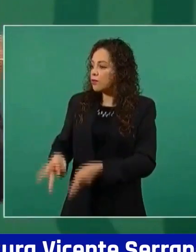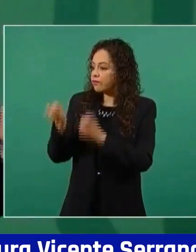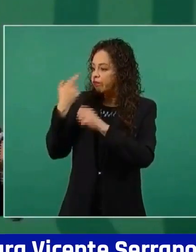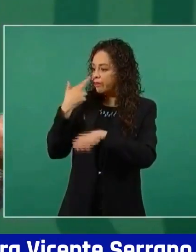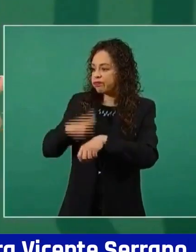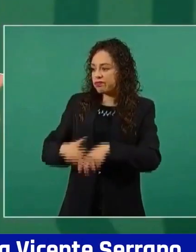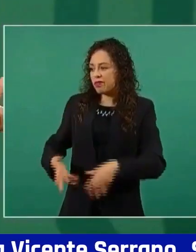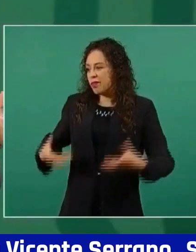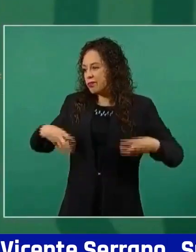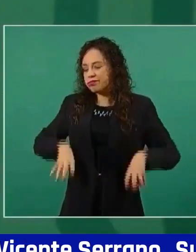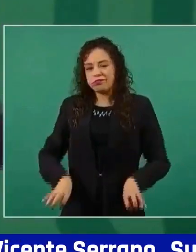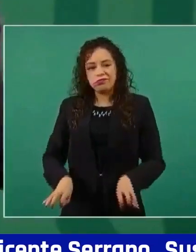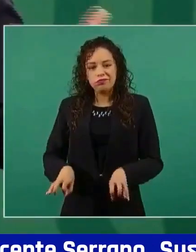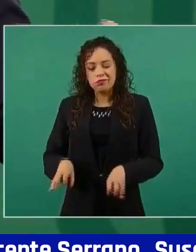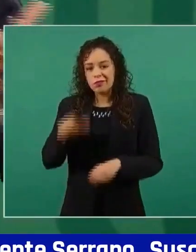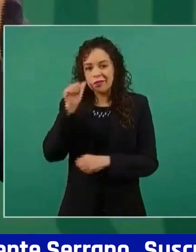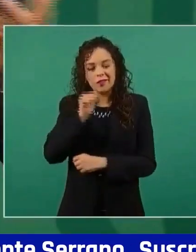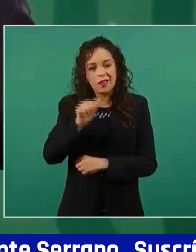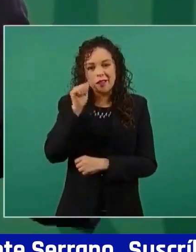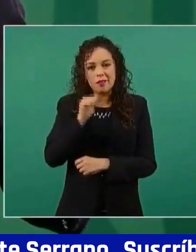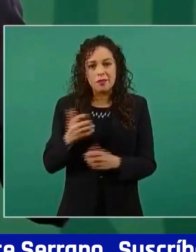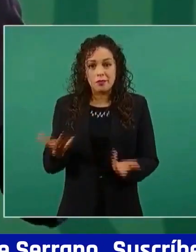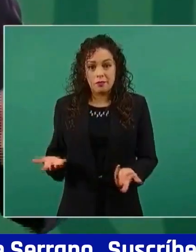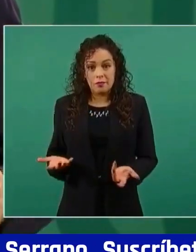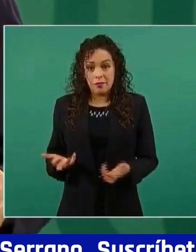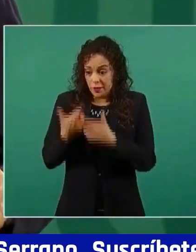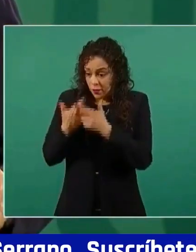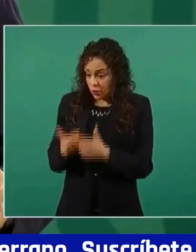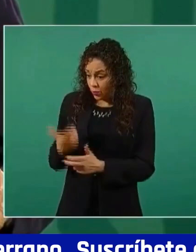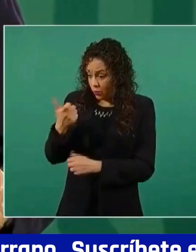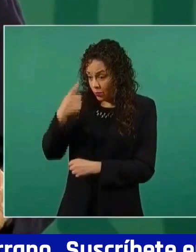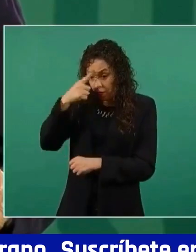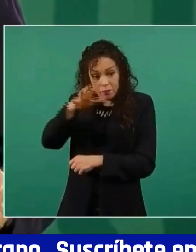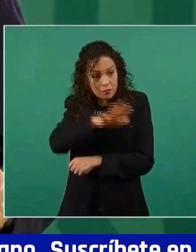Entonces, no le quedaba nada al pueblo.